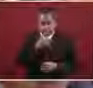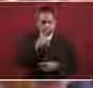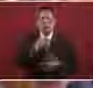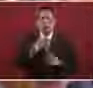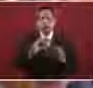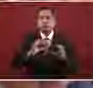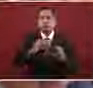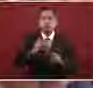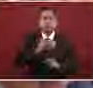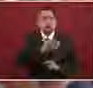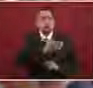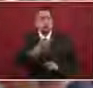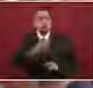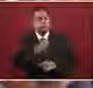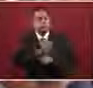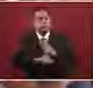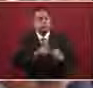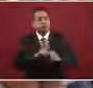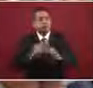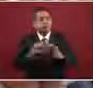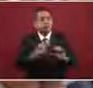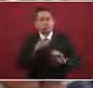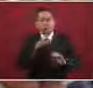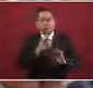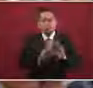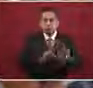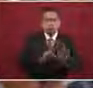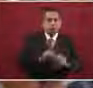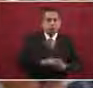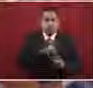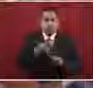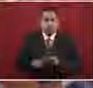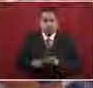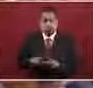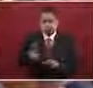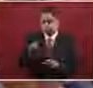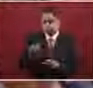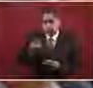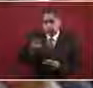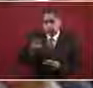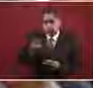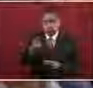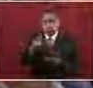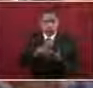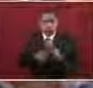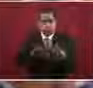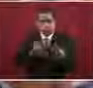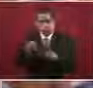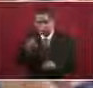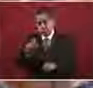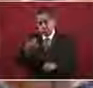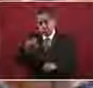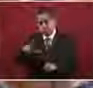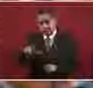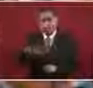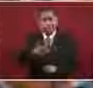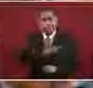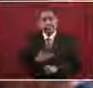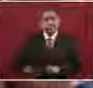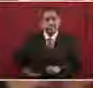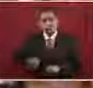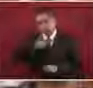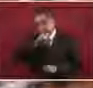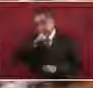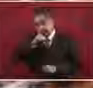y cuidar a los animales. El 28 de noviembre de 1867, el presidente